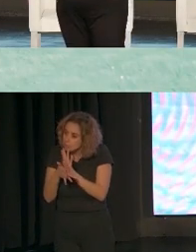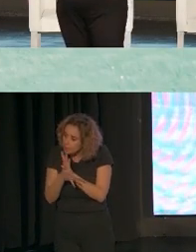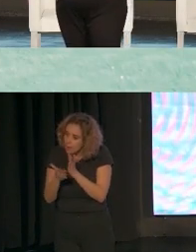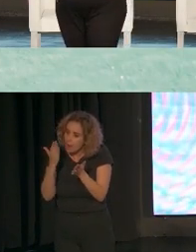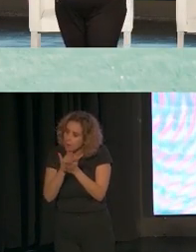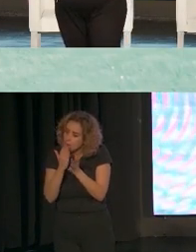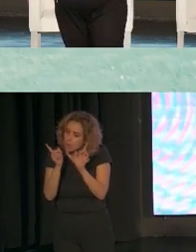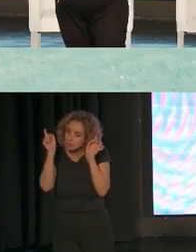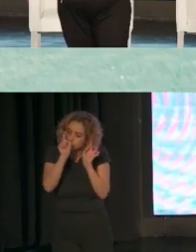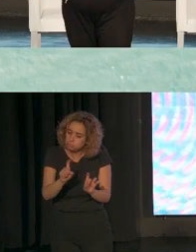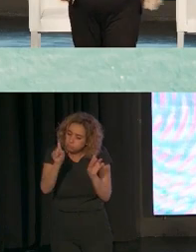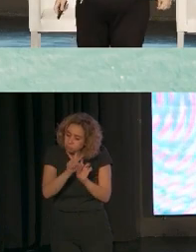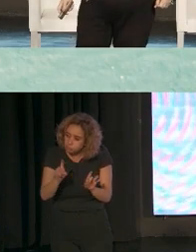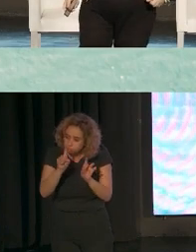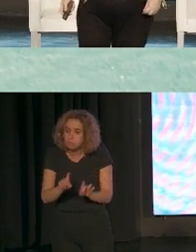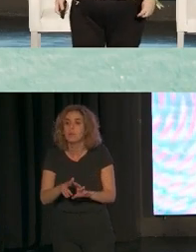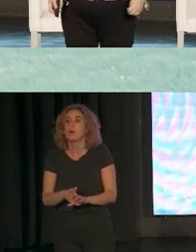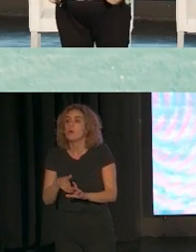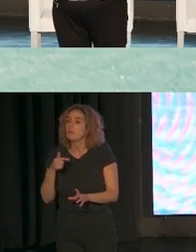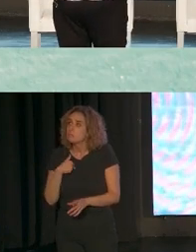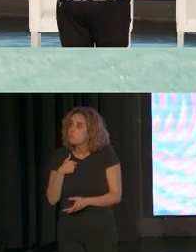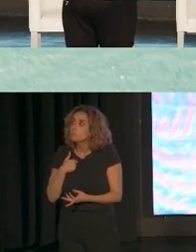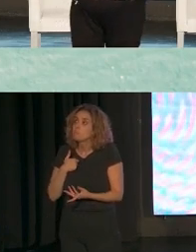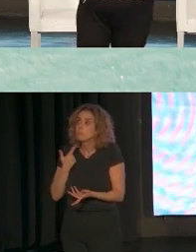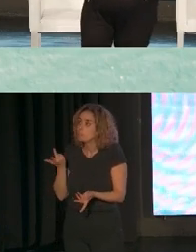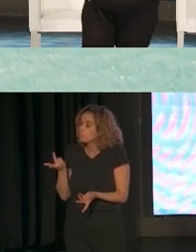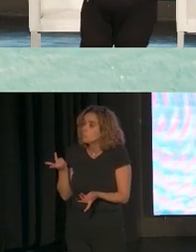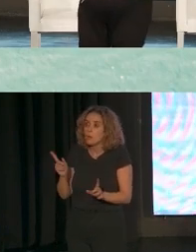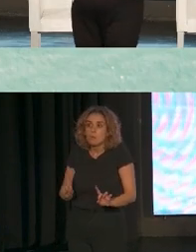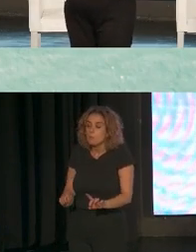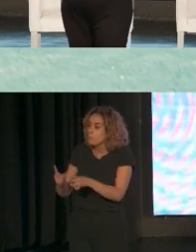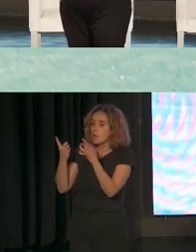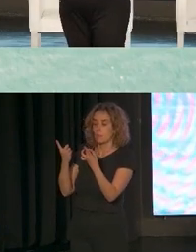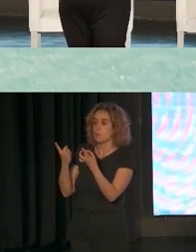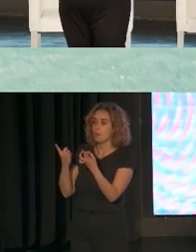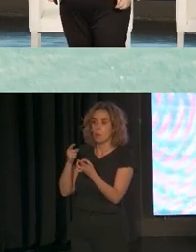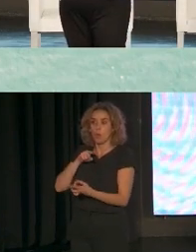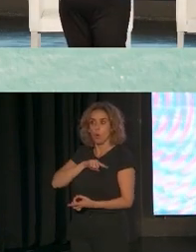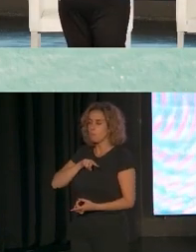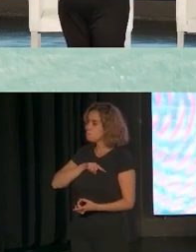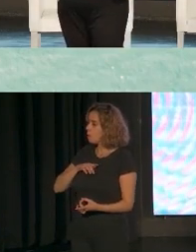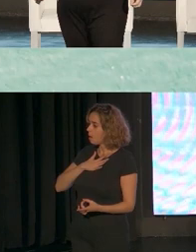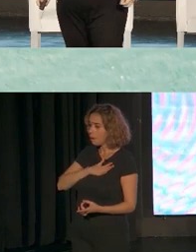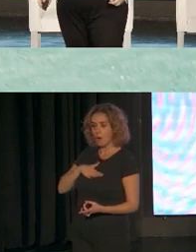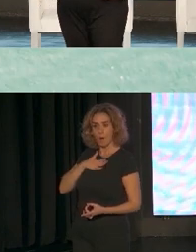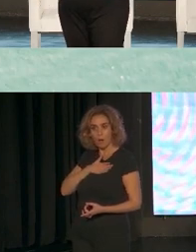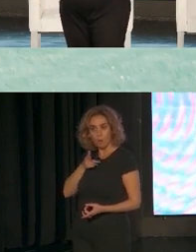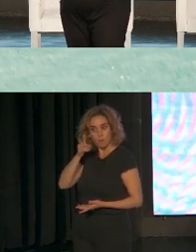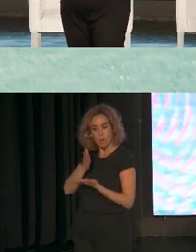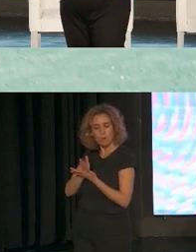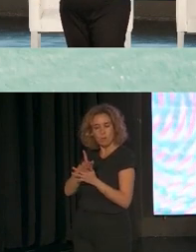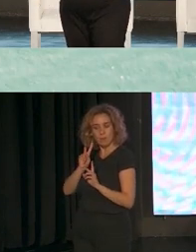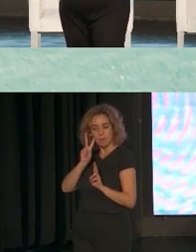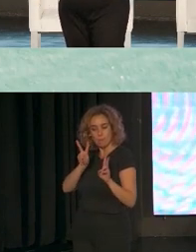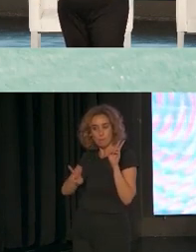entender el el aula Pues la verdad es que me hizo por primera vez sentirme a gusto y visible en clase